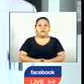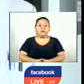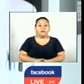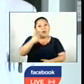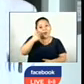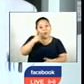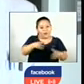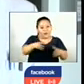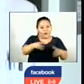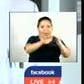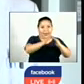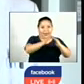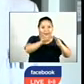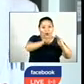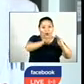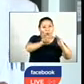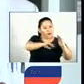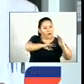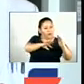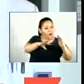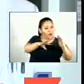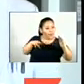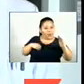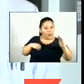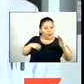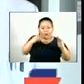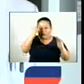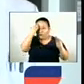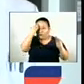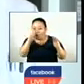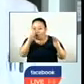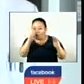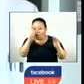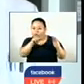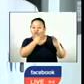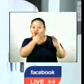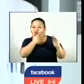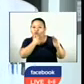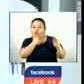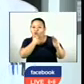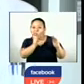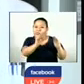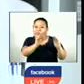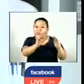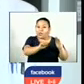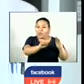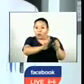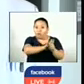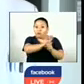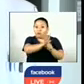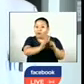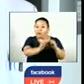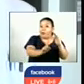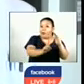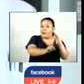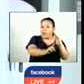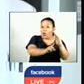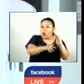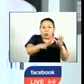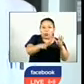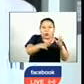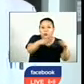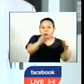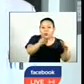familiar en la casa y yo no sé que es sospechoso, o está con la enfermedad, o la recién pasada la